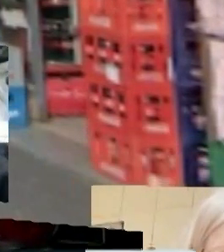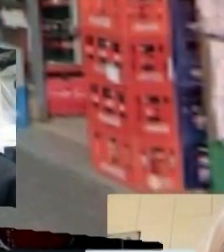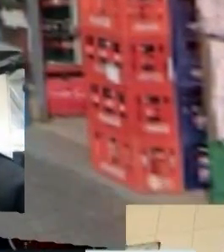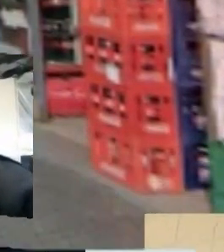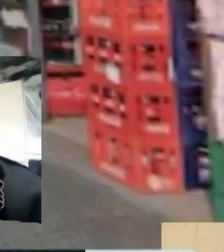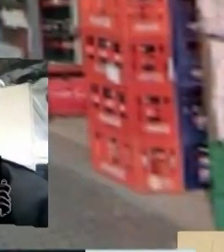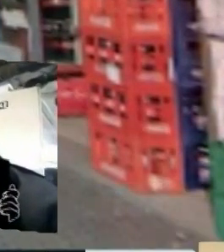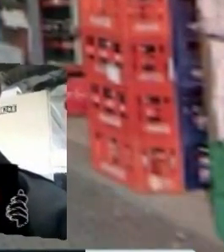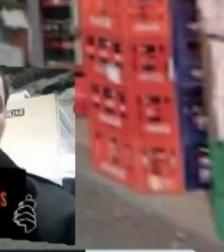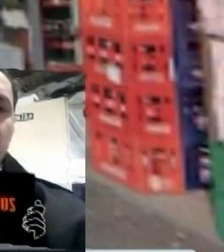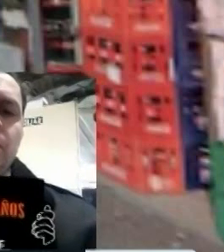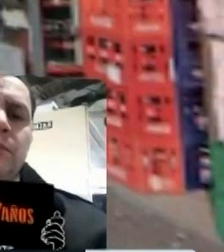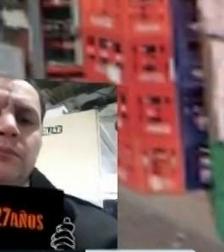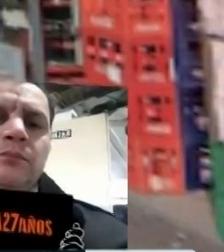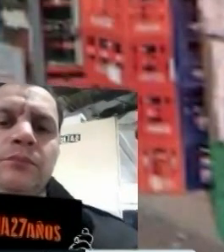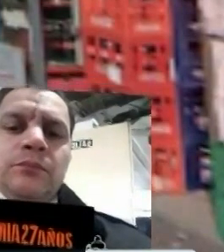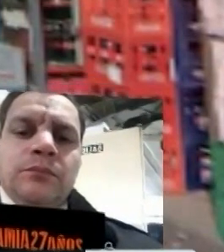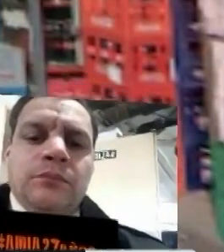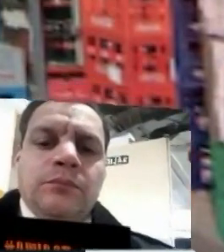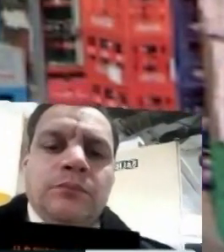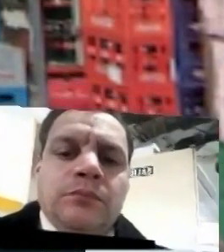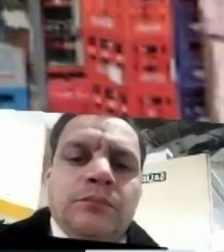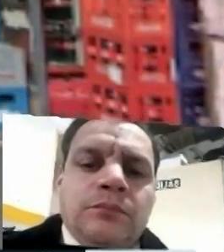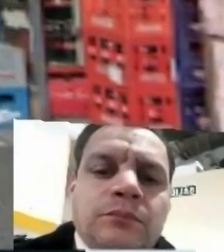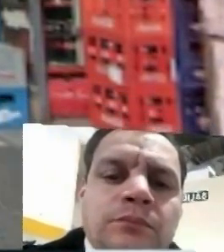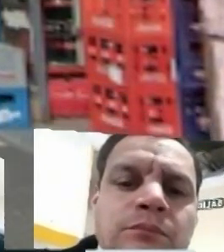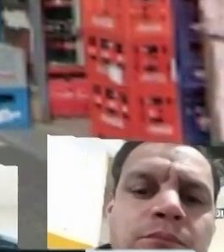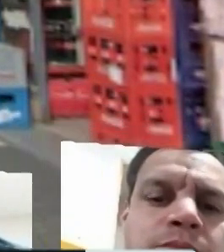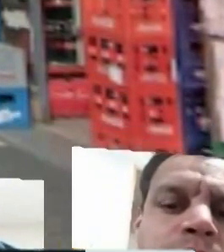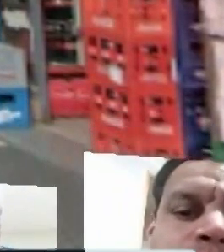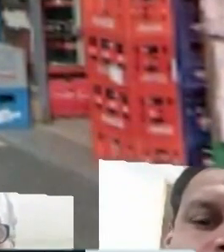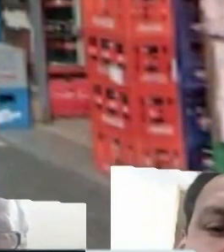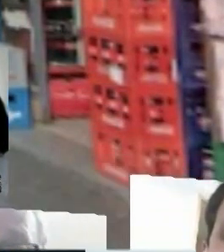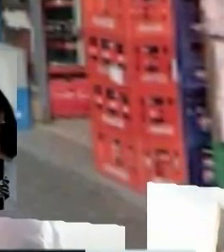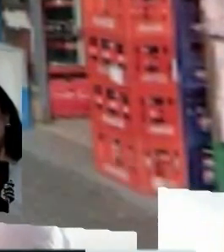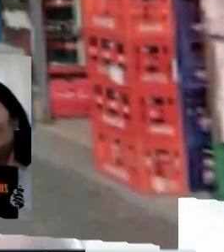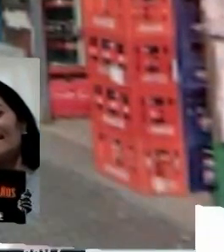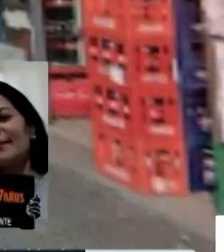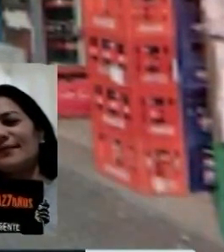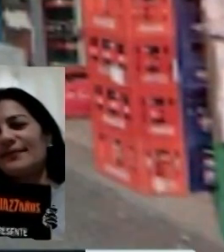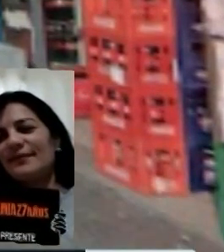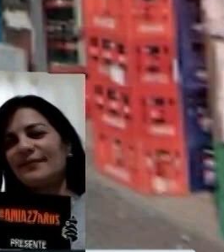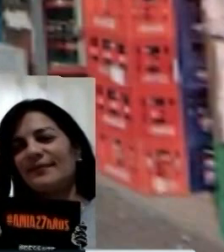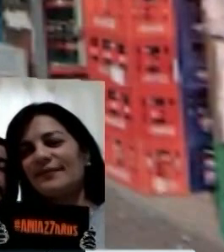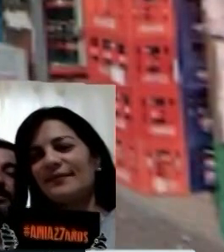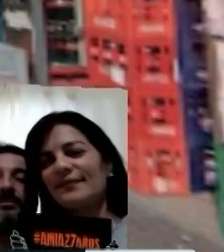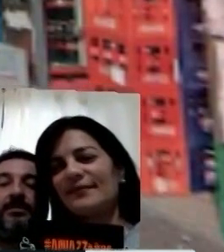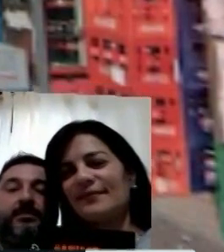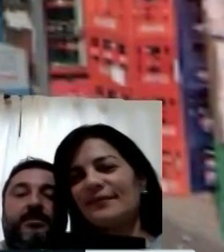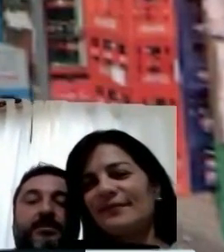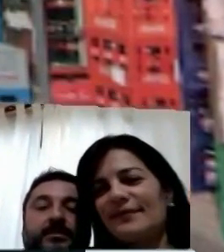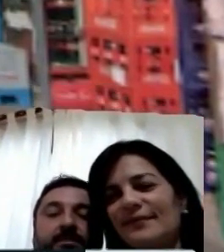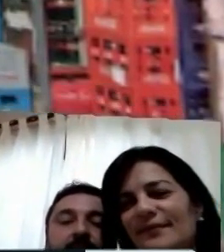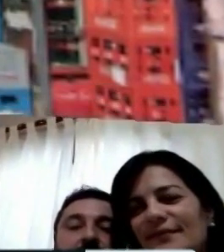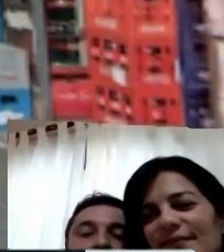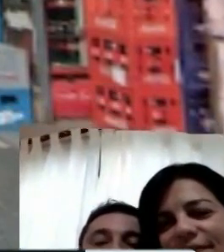Chemahuel, Jacobo. Esquiar, Cristian, Adrián. Epirro, Diego. Díaz, Ramón,